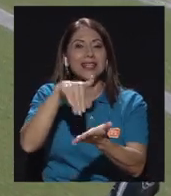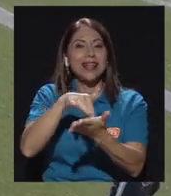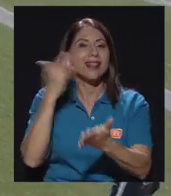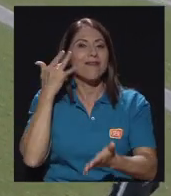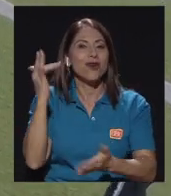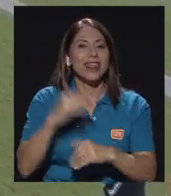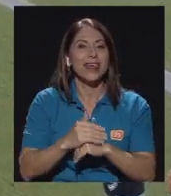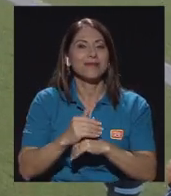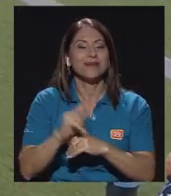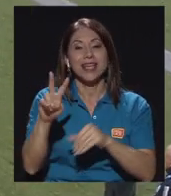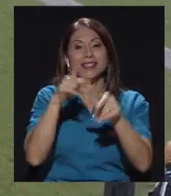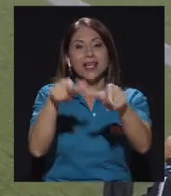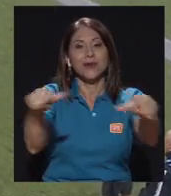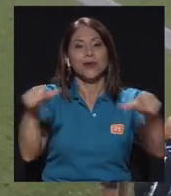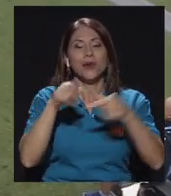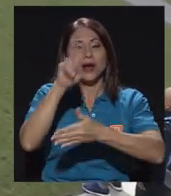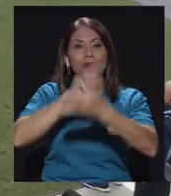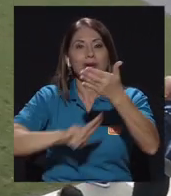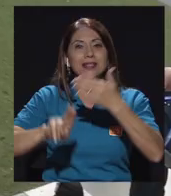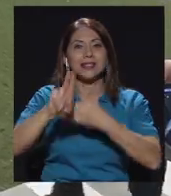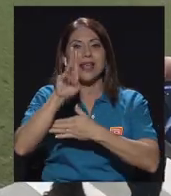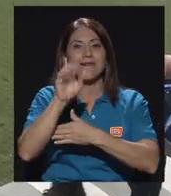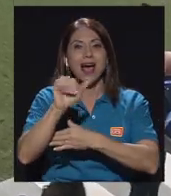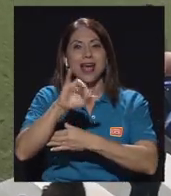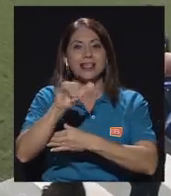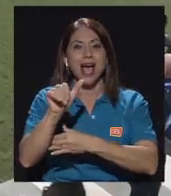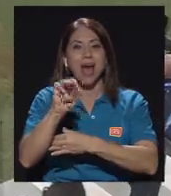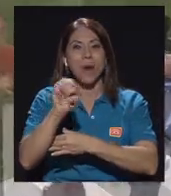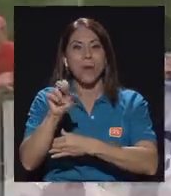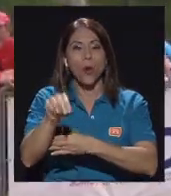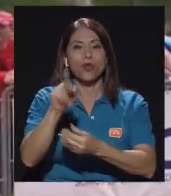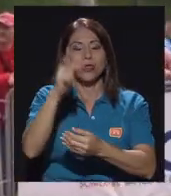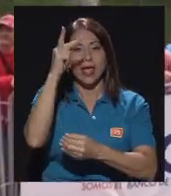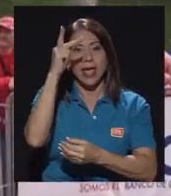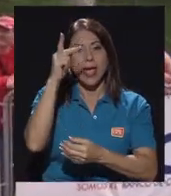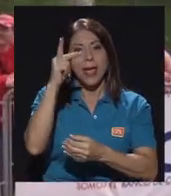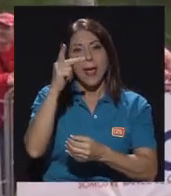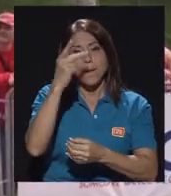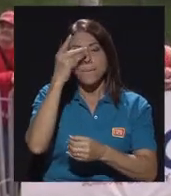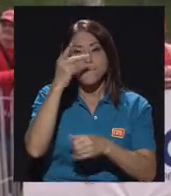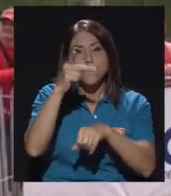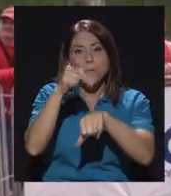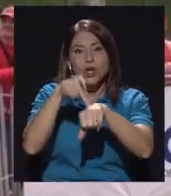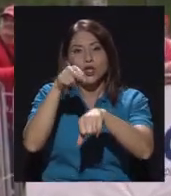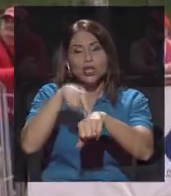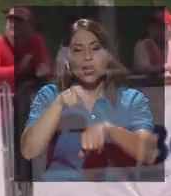y la segunda la Universidad de Bayamón de Puerto Rico.